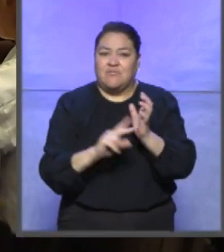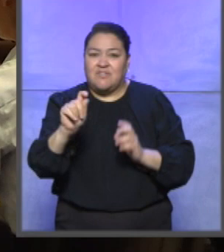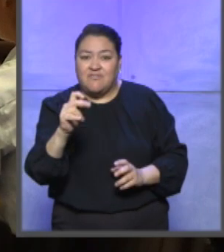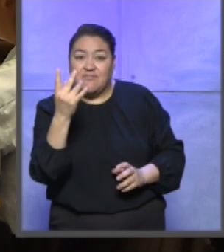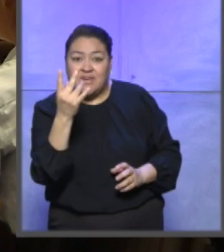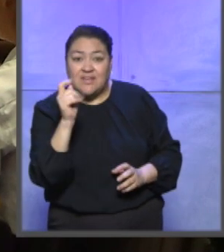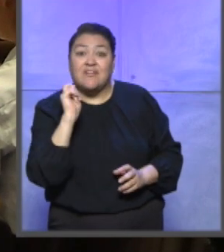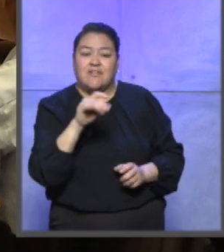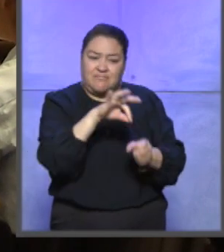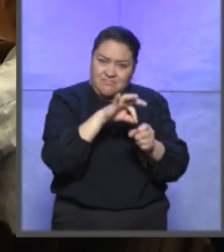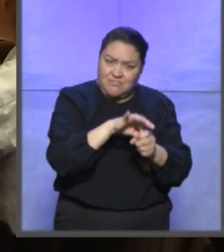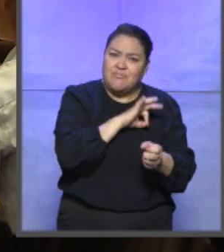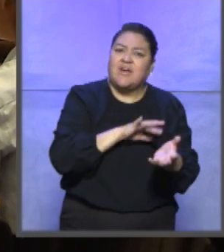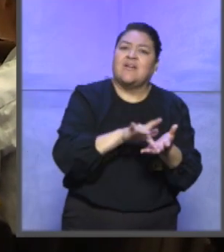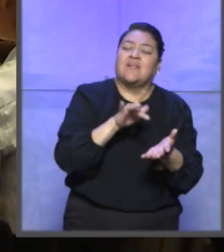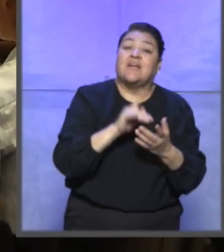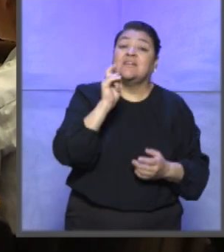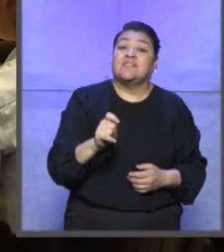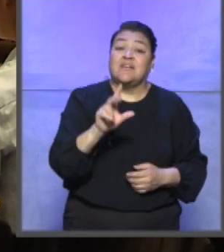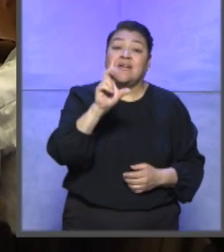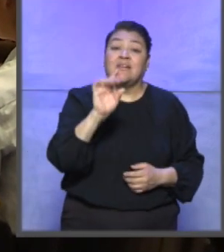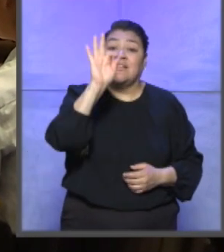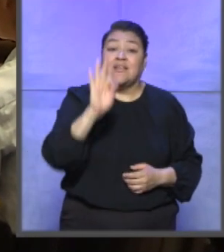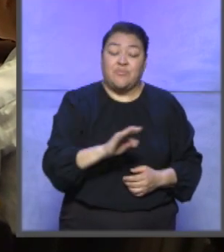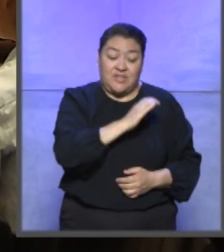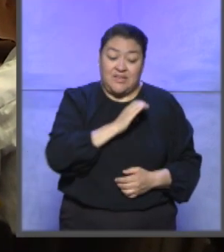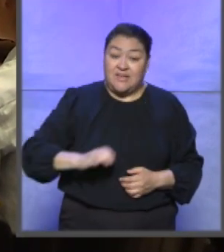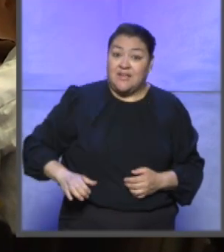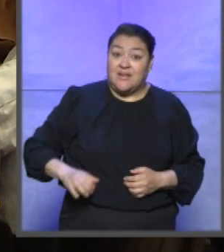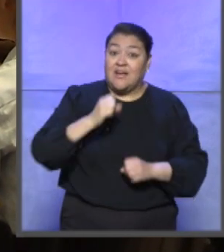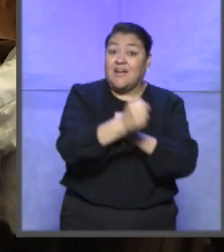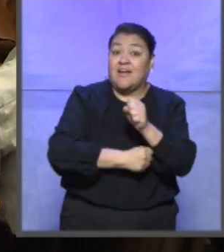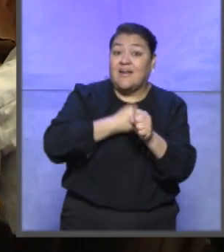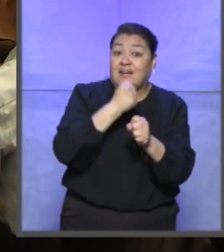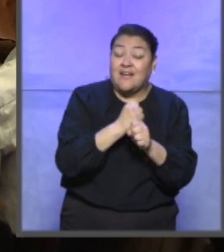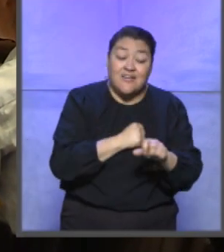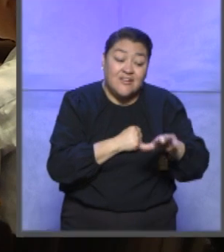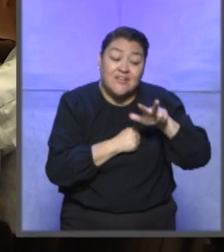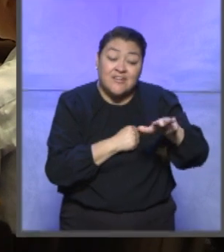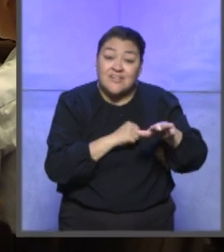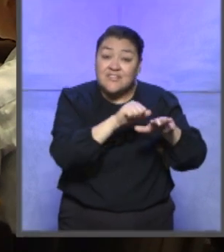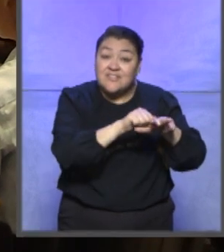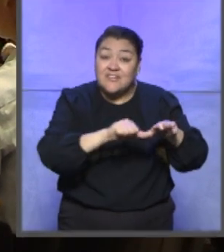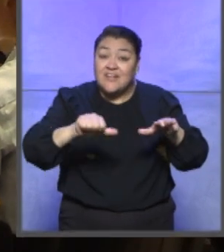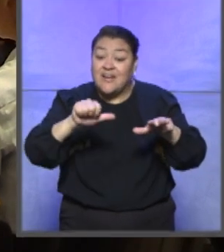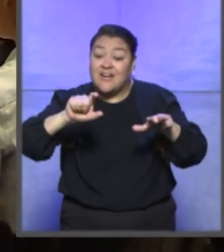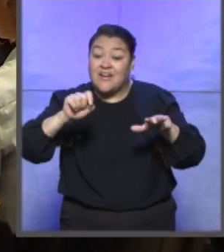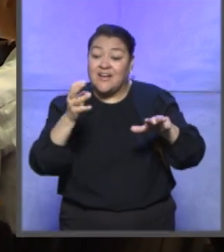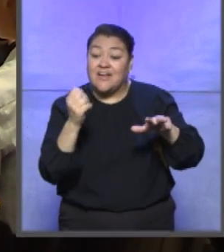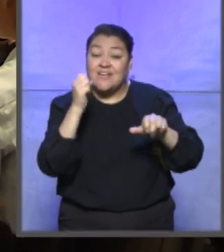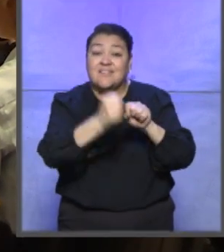el que se obtuvo el 30% de candidaturas registradas en el rango de los 18